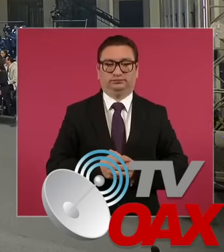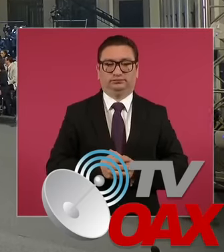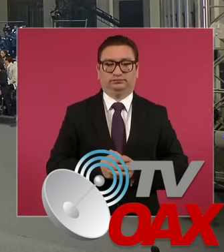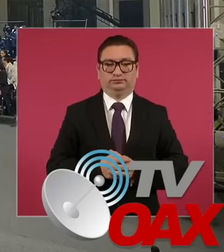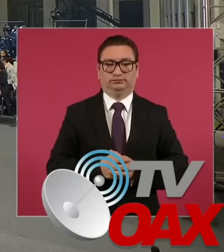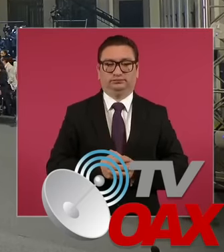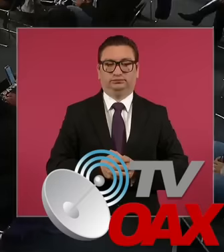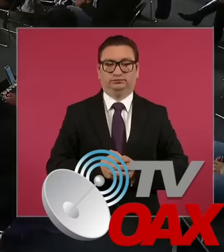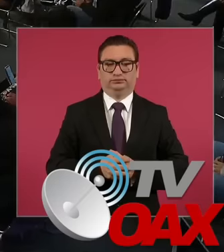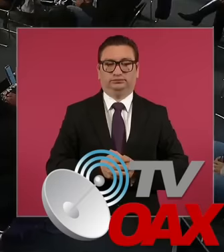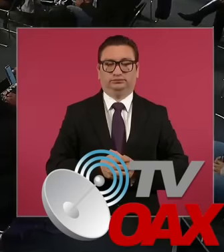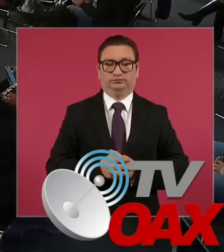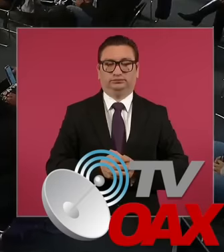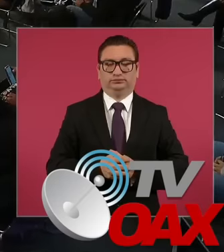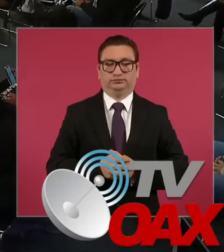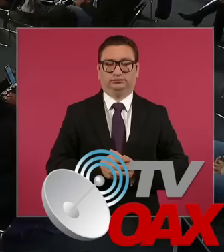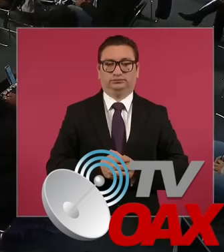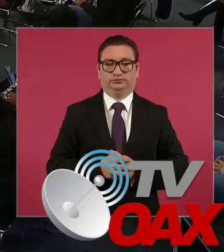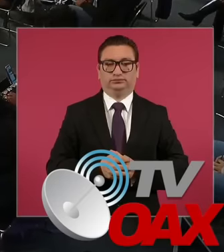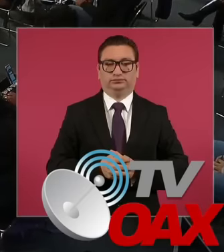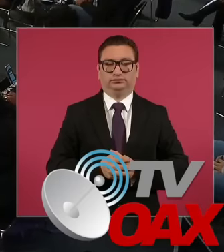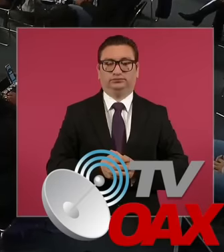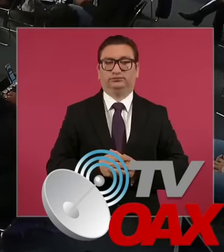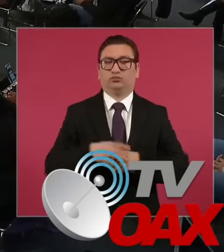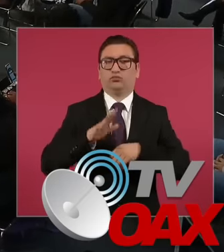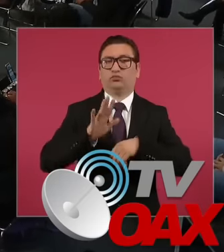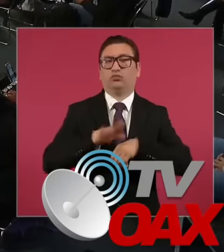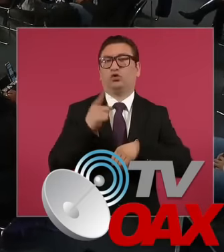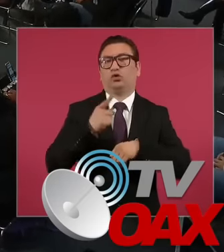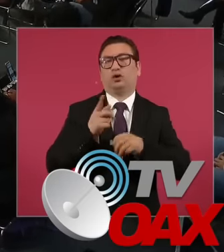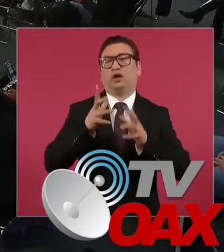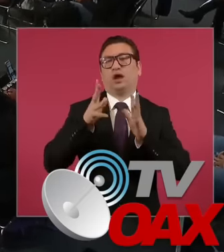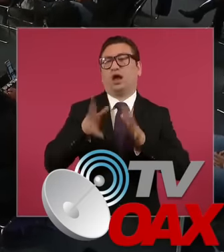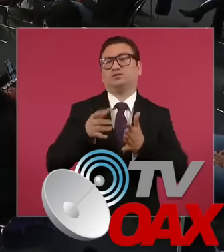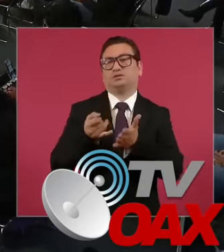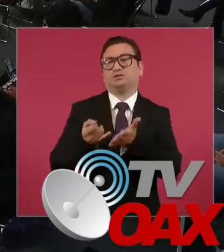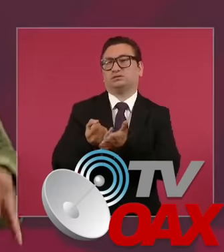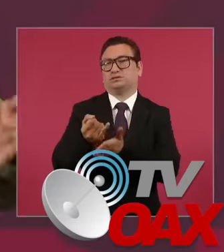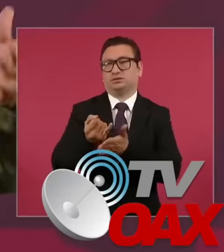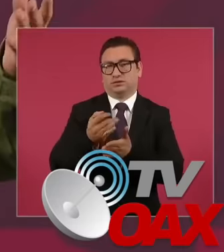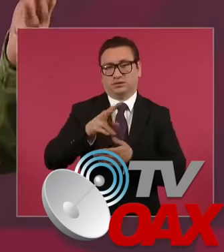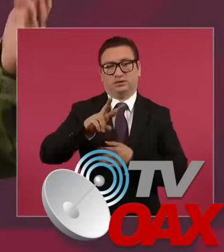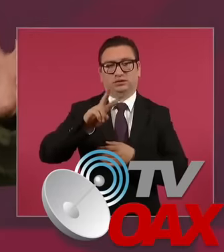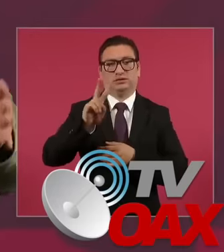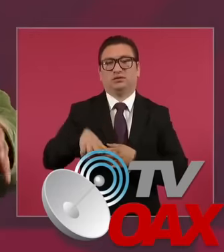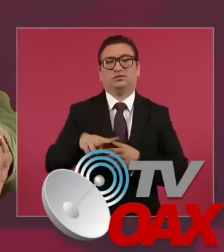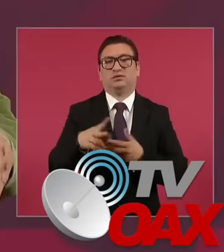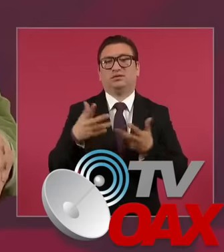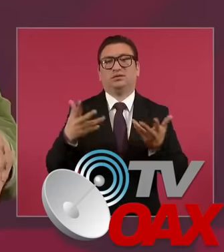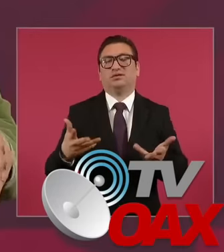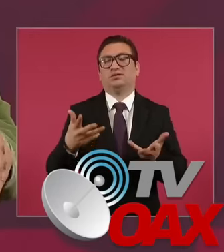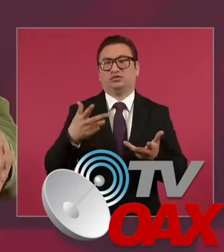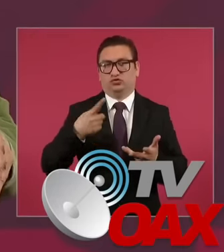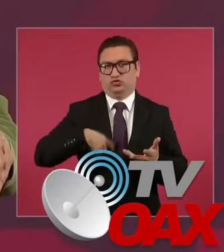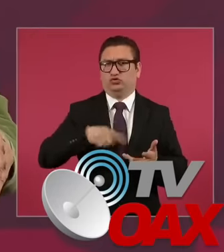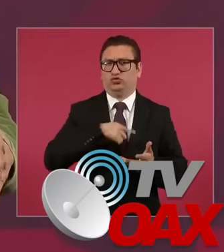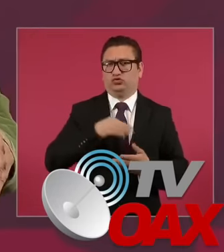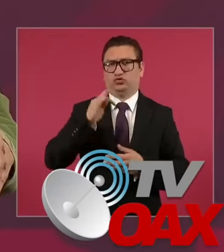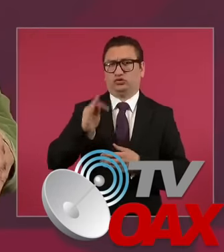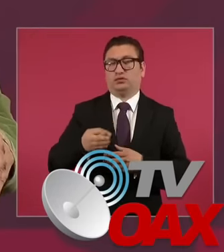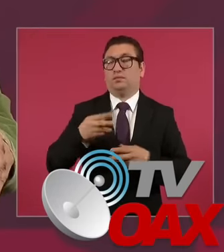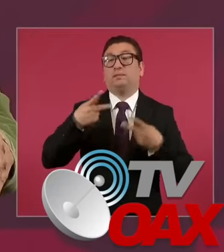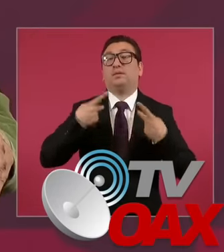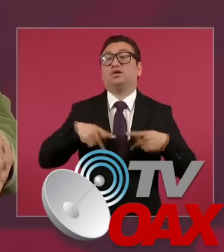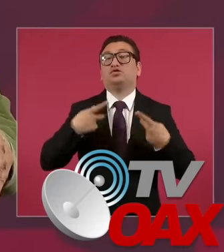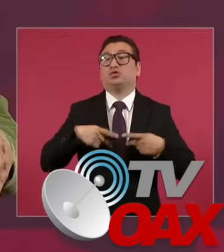Tendrán que viajar el tramo completo. Porque así lo han decidido. Es que la verdad es que estamos aceptando la demanda. Si hay